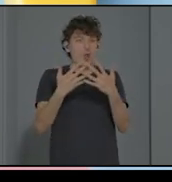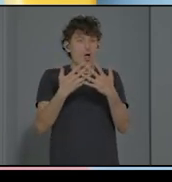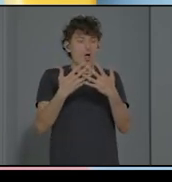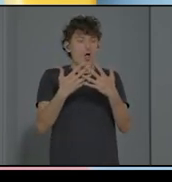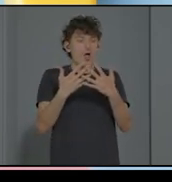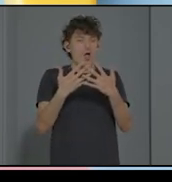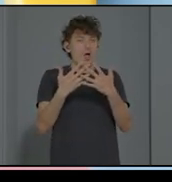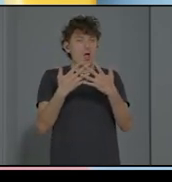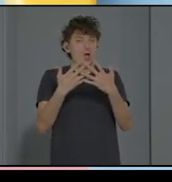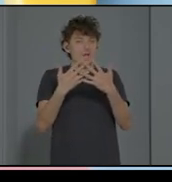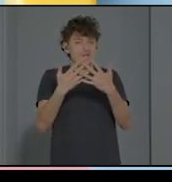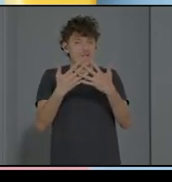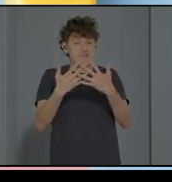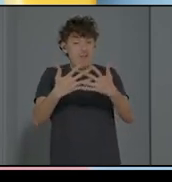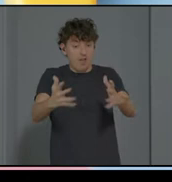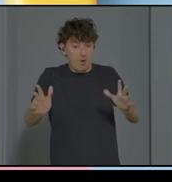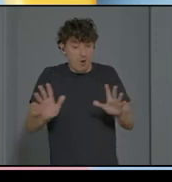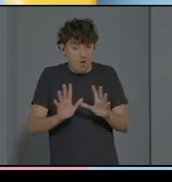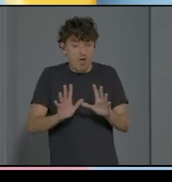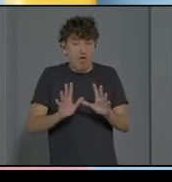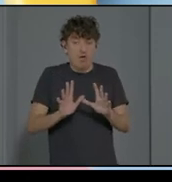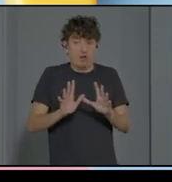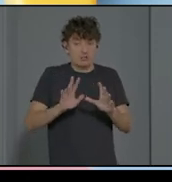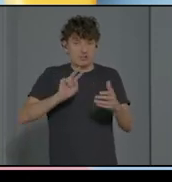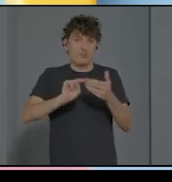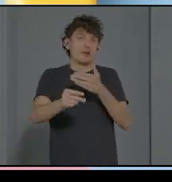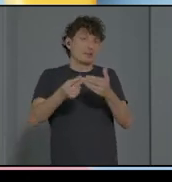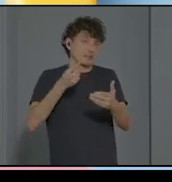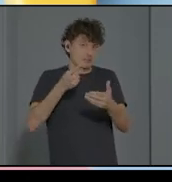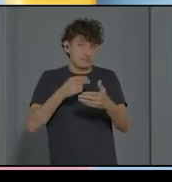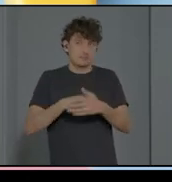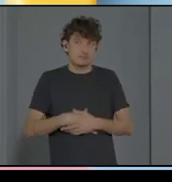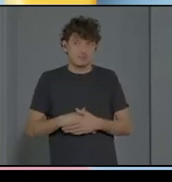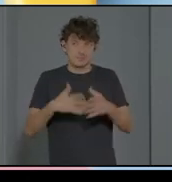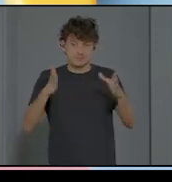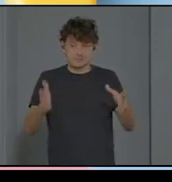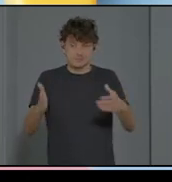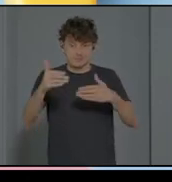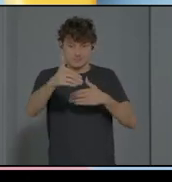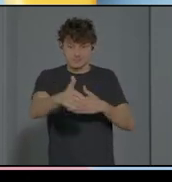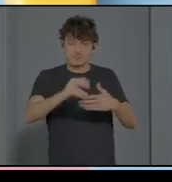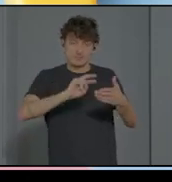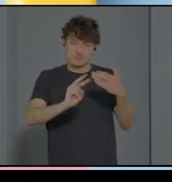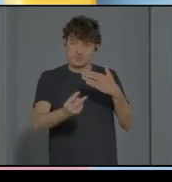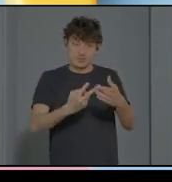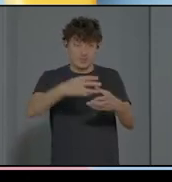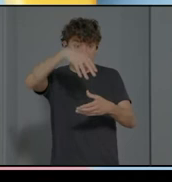un contenedor transparente y aquí dentro poníamos a los cachorros